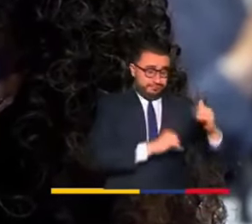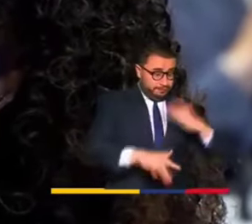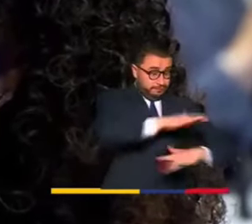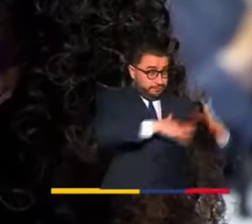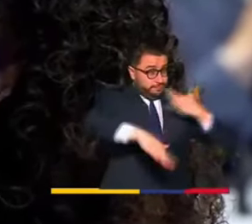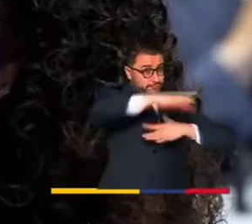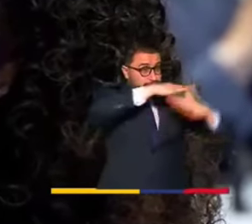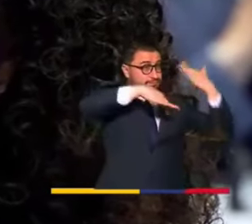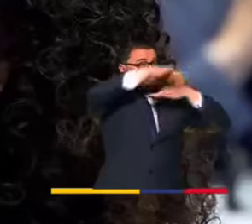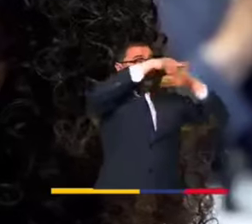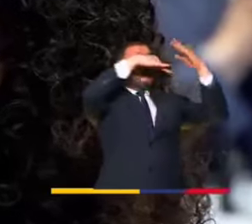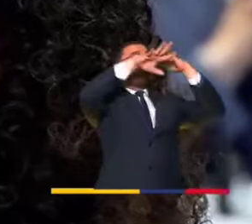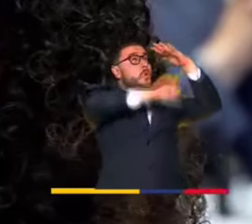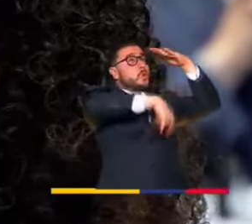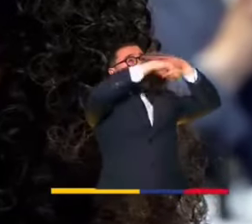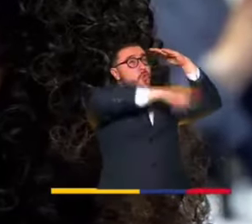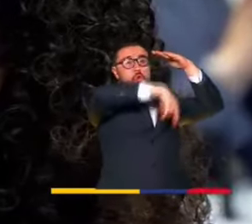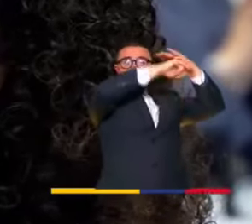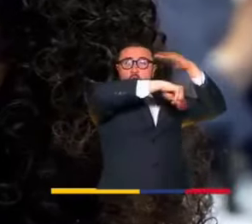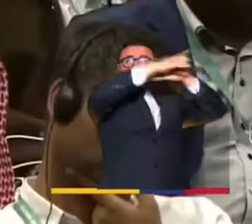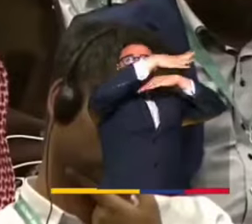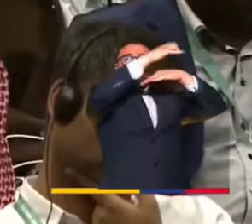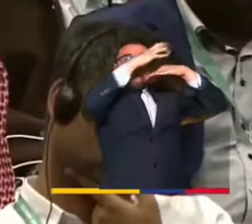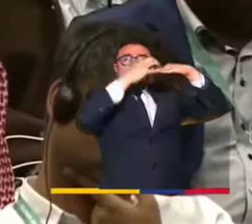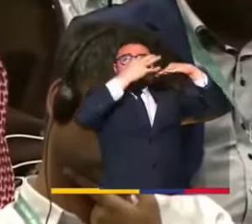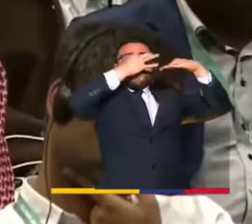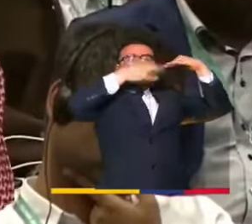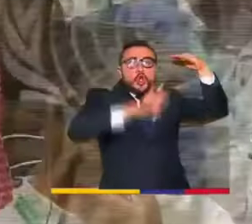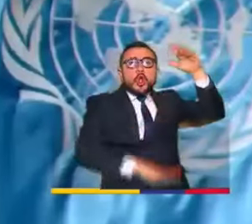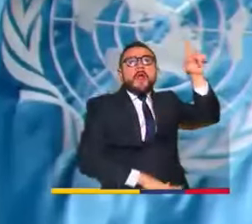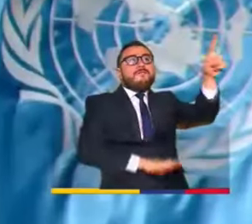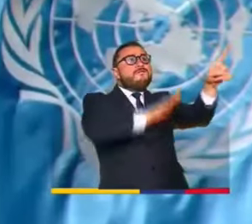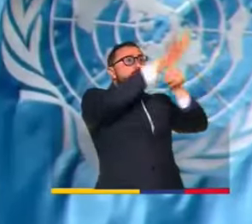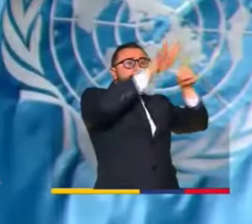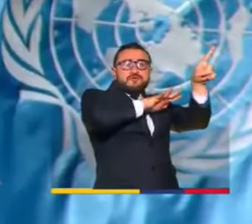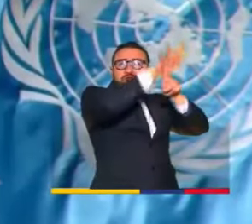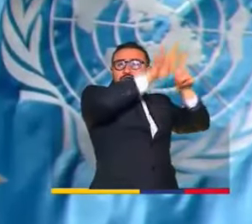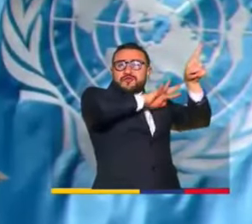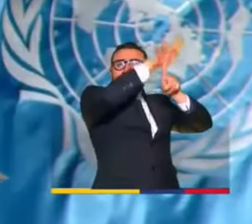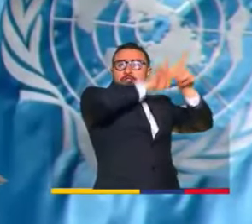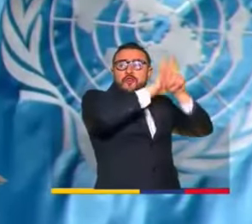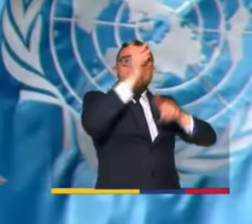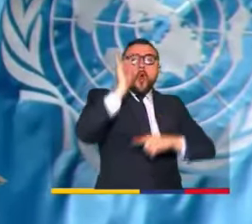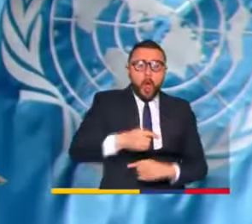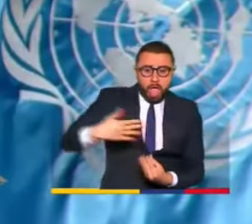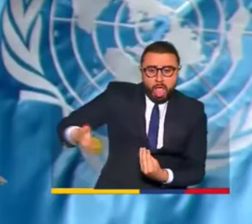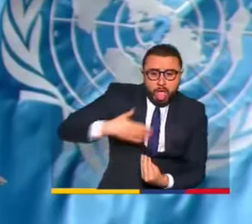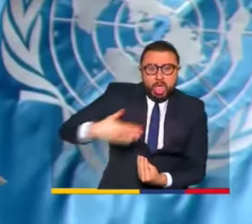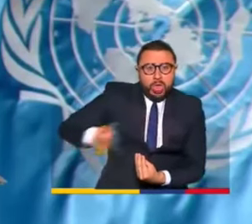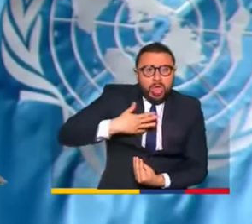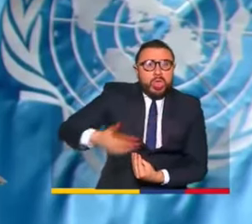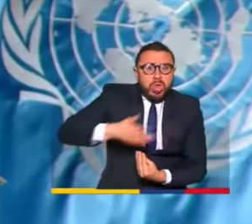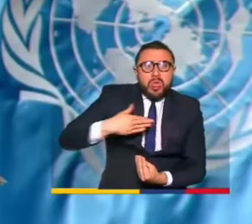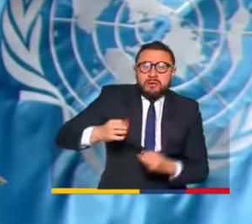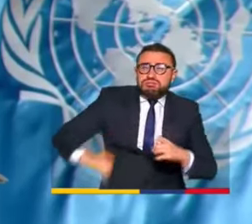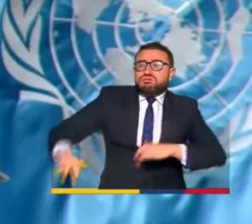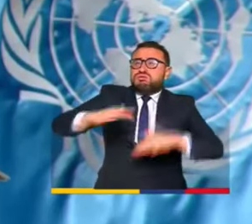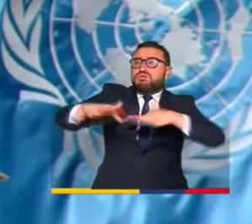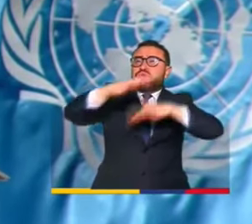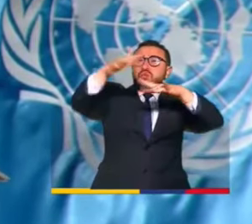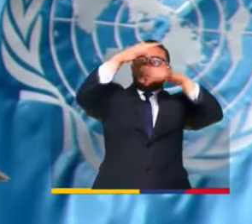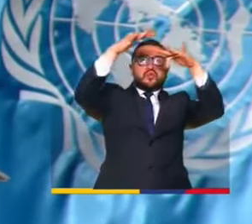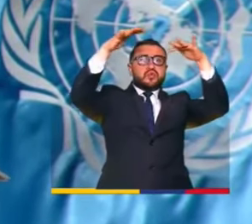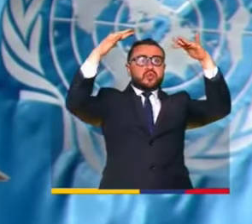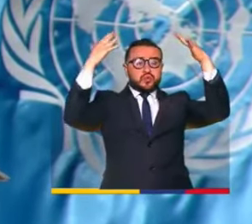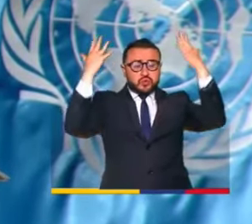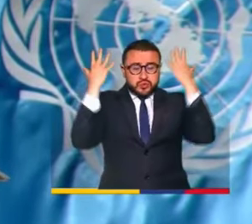a la atmósfera, más la ensucia, porque más carbono consume. El modo de